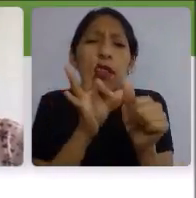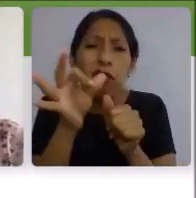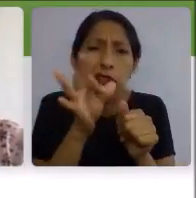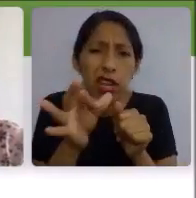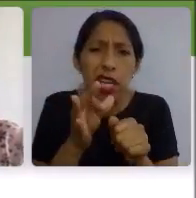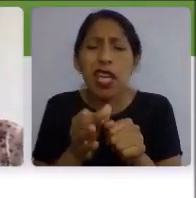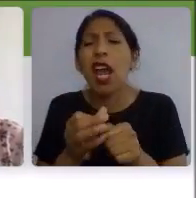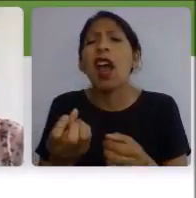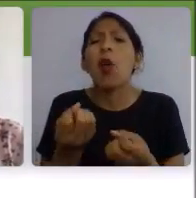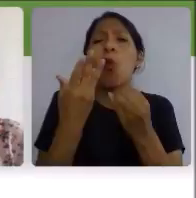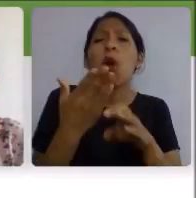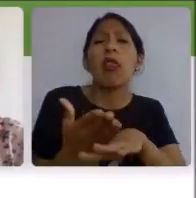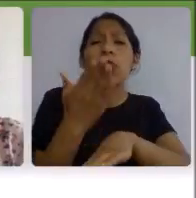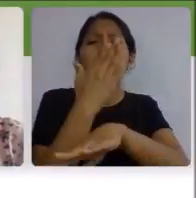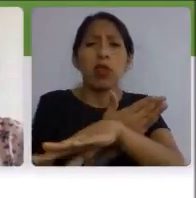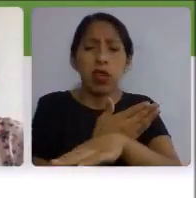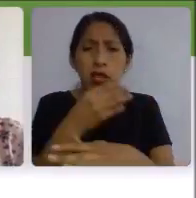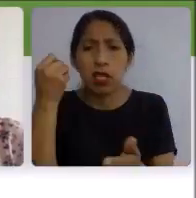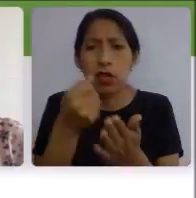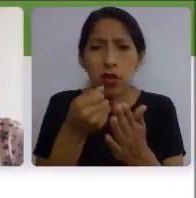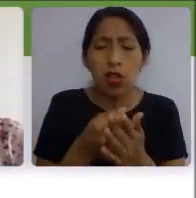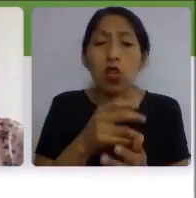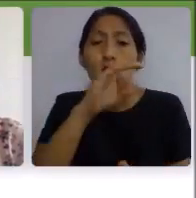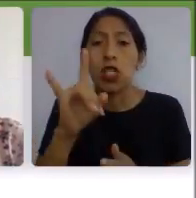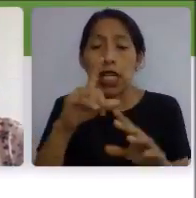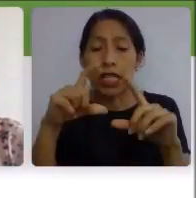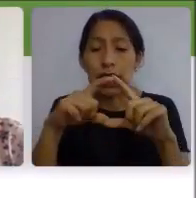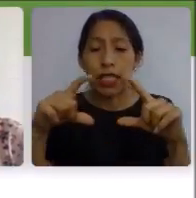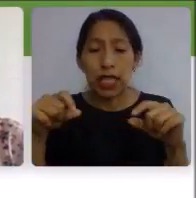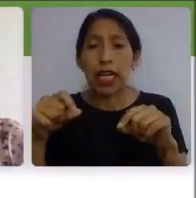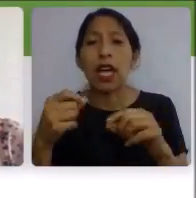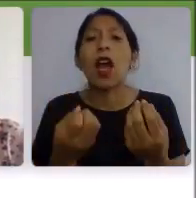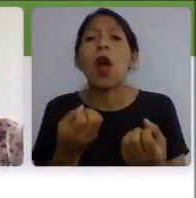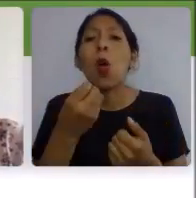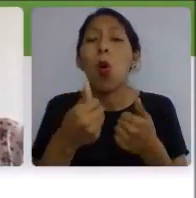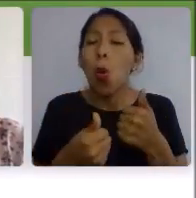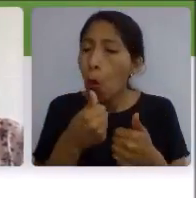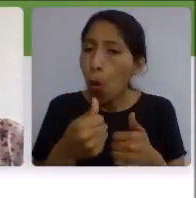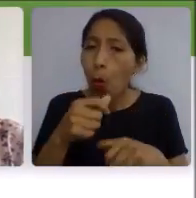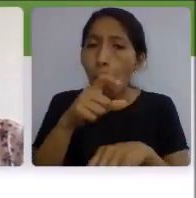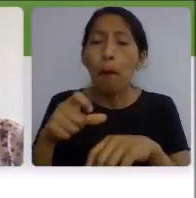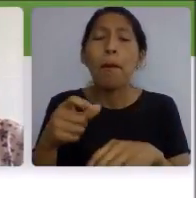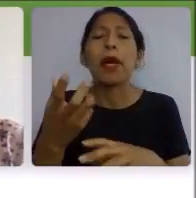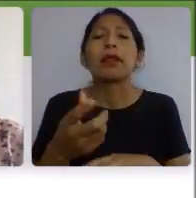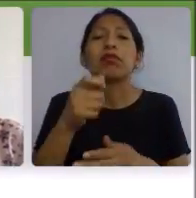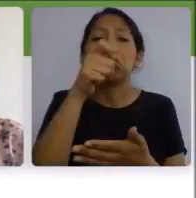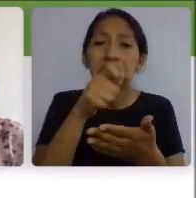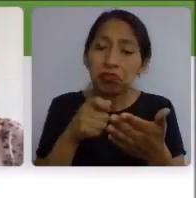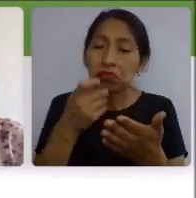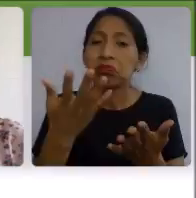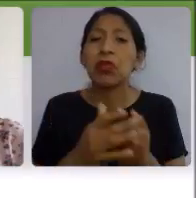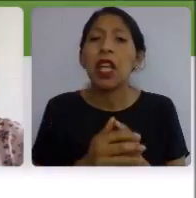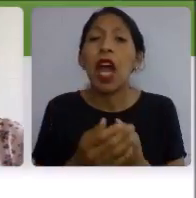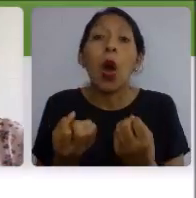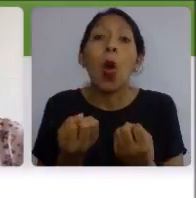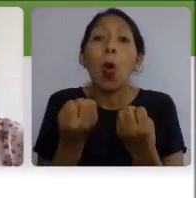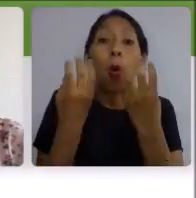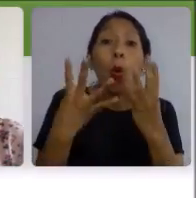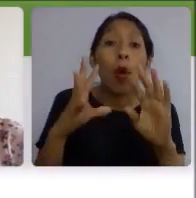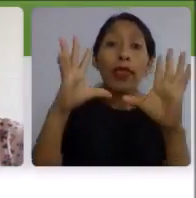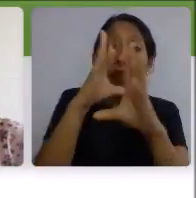anticipación les gusta reservar, si usan tarjetas de crédito más que efectivo, ¿Cuántas noches se